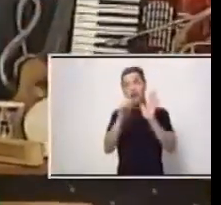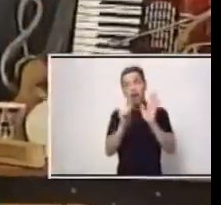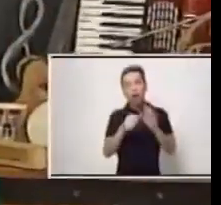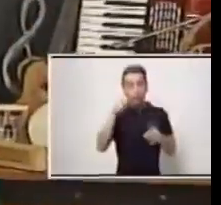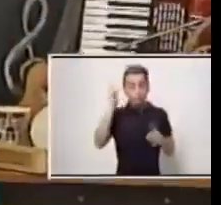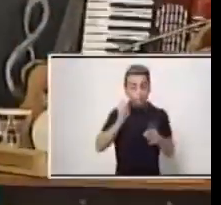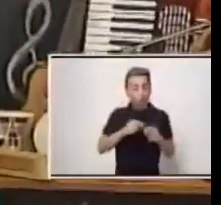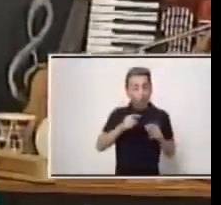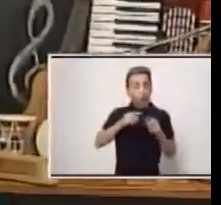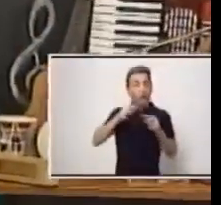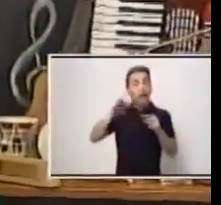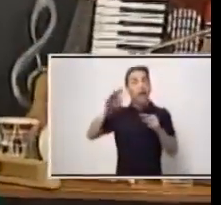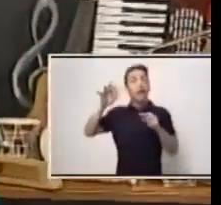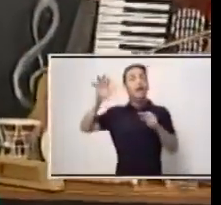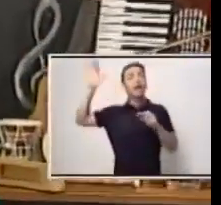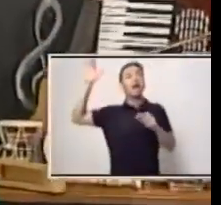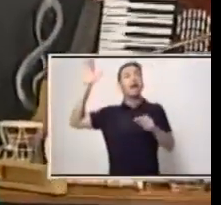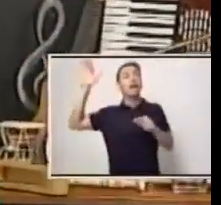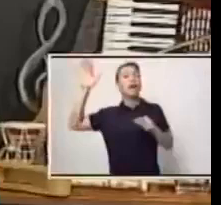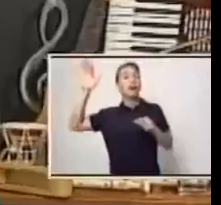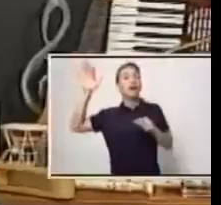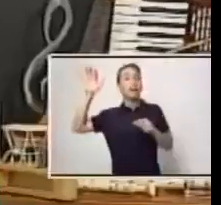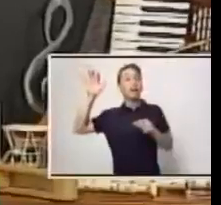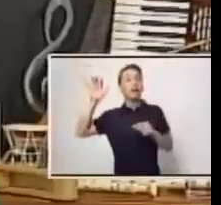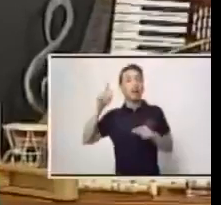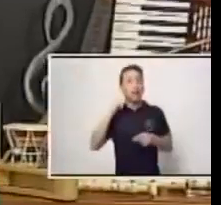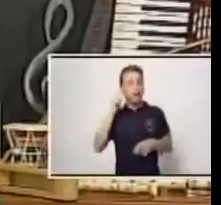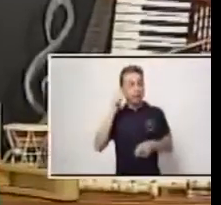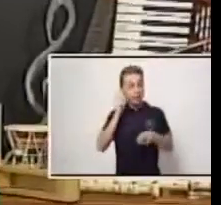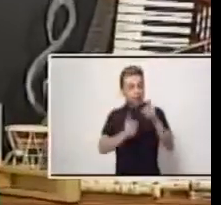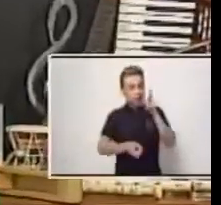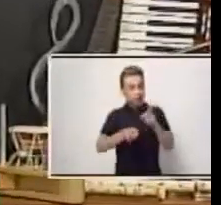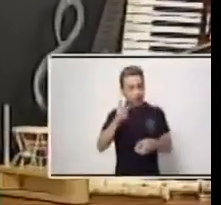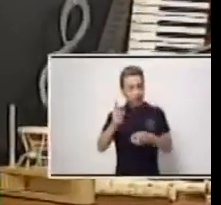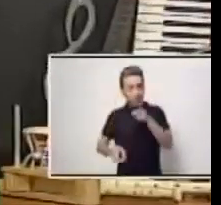¿Ya vieron qué lindo? Escuchen cómo se oye.